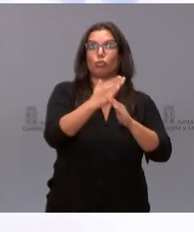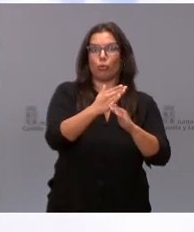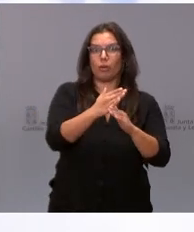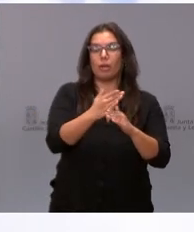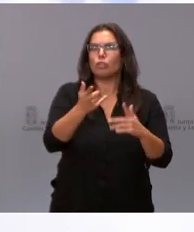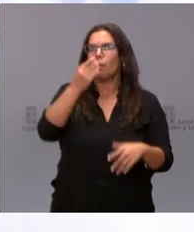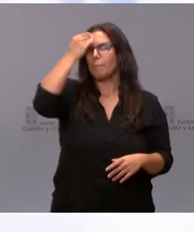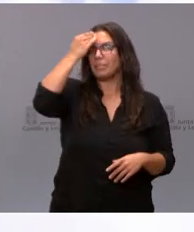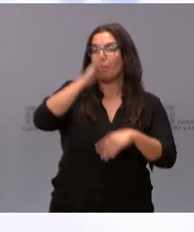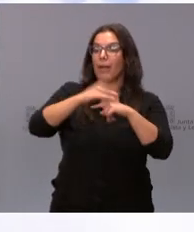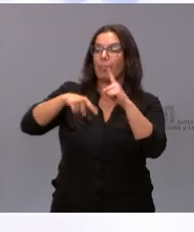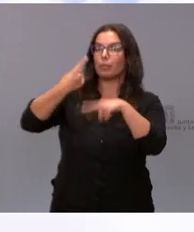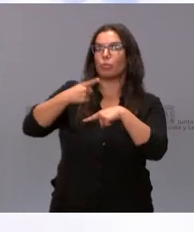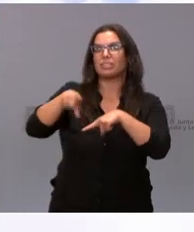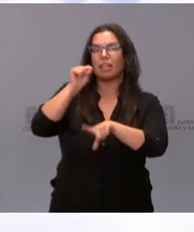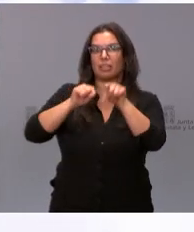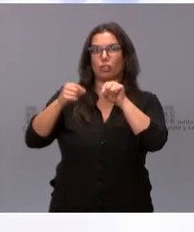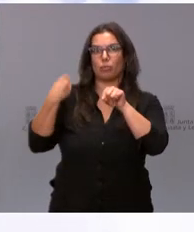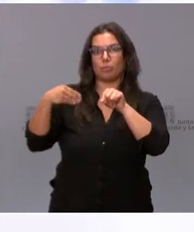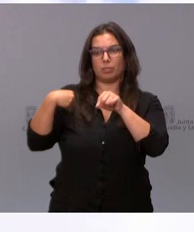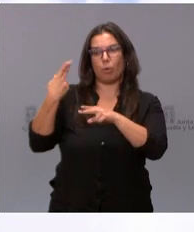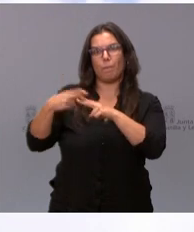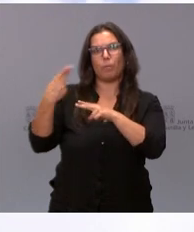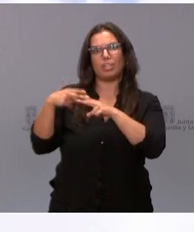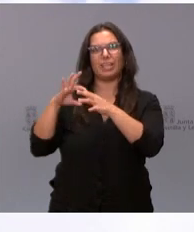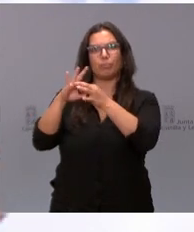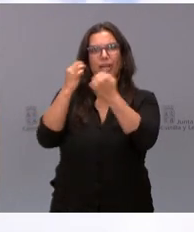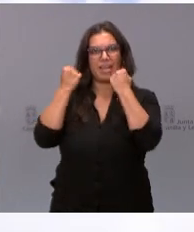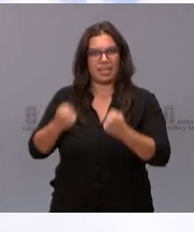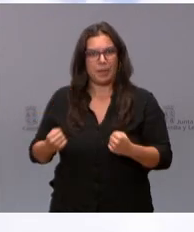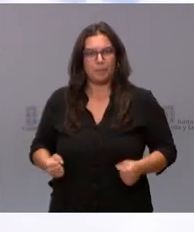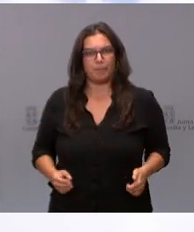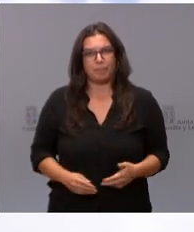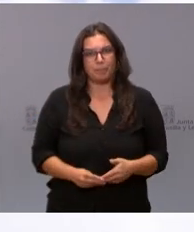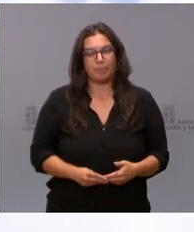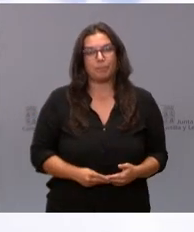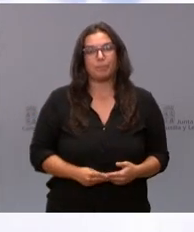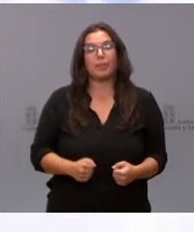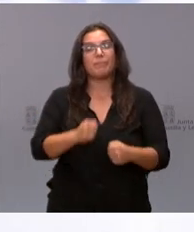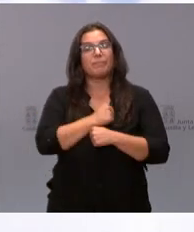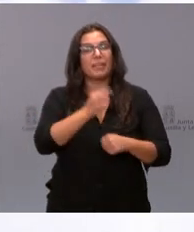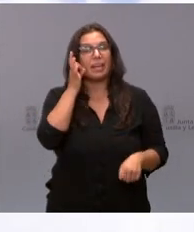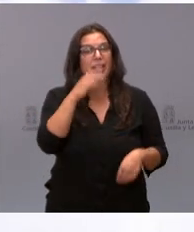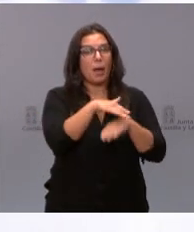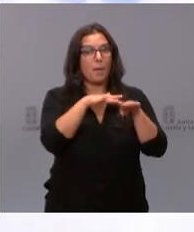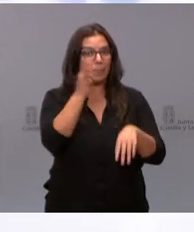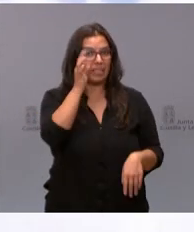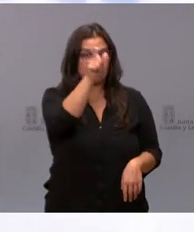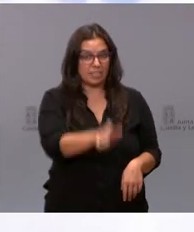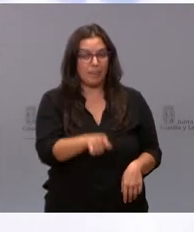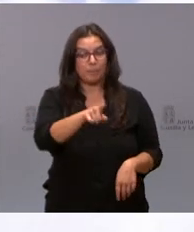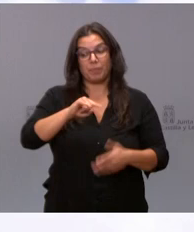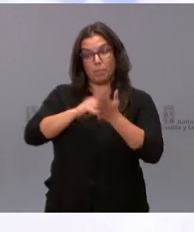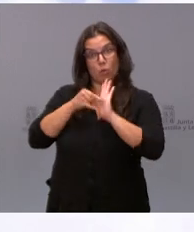cuenta en las decisiones futuras de la política energética querida ministra el impulso de este proyecto